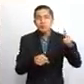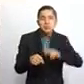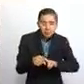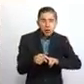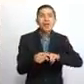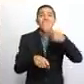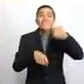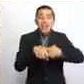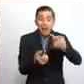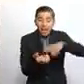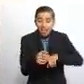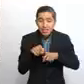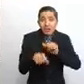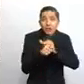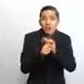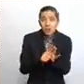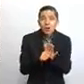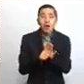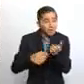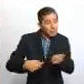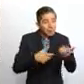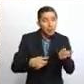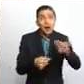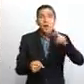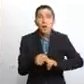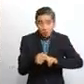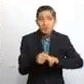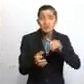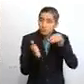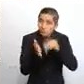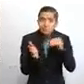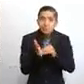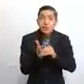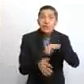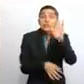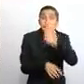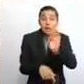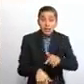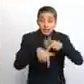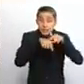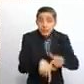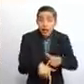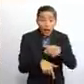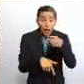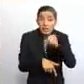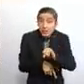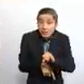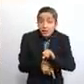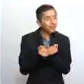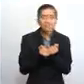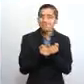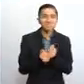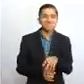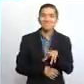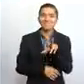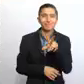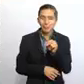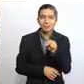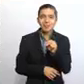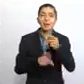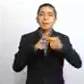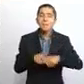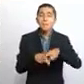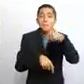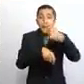enfermos de COVID-19 y mientras eso siga sucediendo, no podemos bajar la guardia. A partir